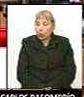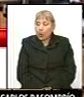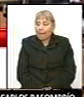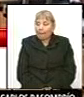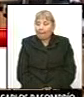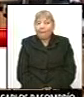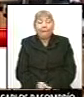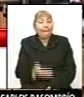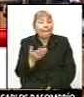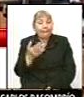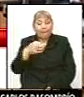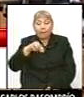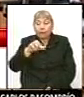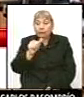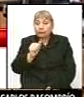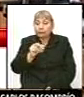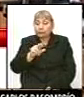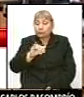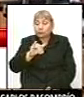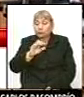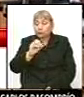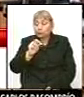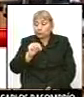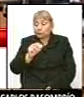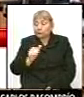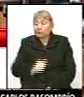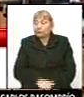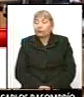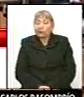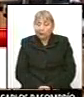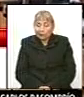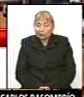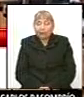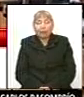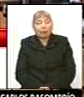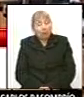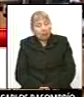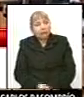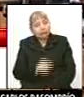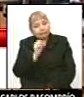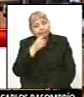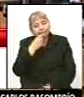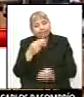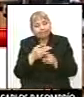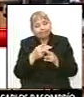De la congresista Pariona. Sí, presidente. Brevemente,